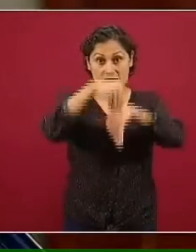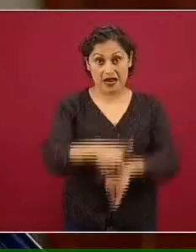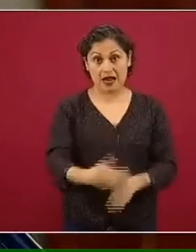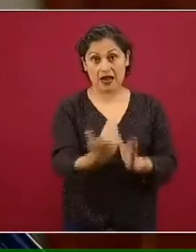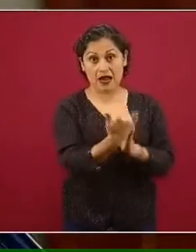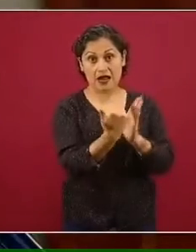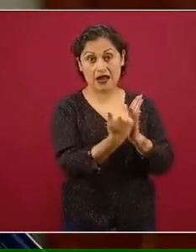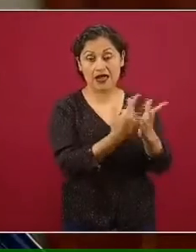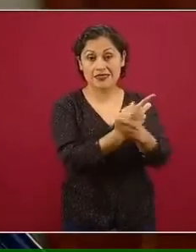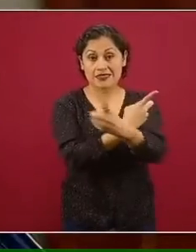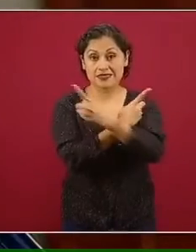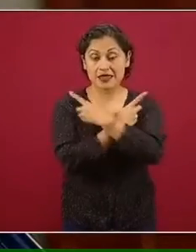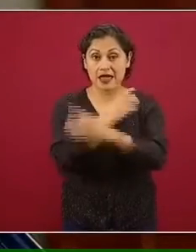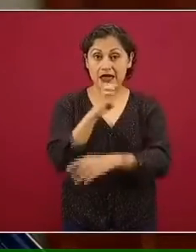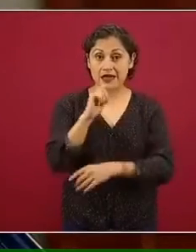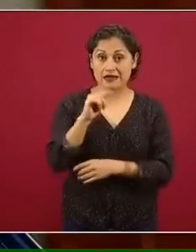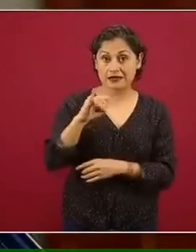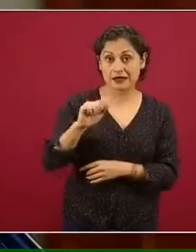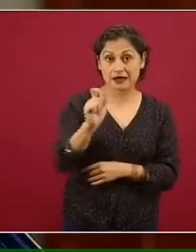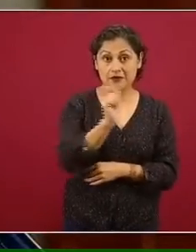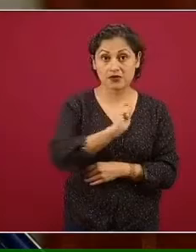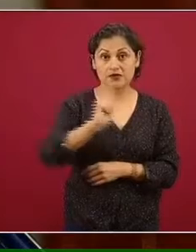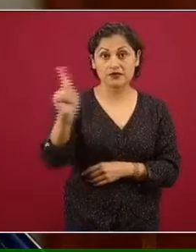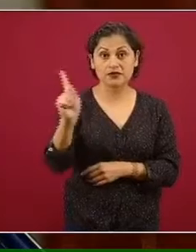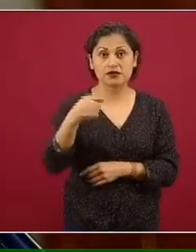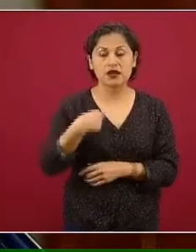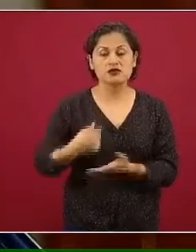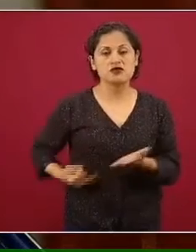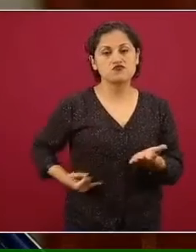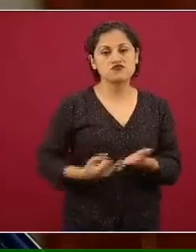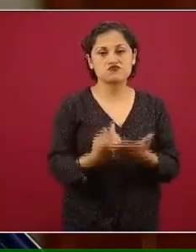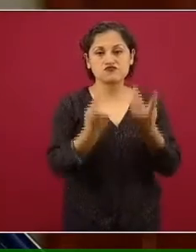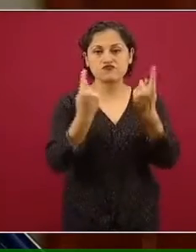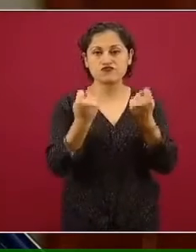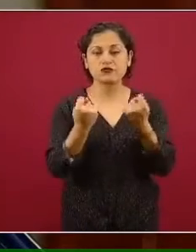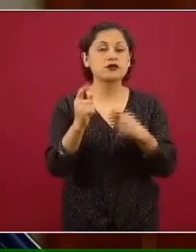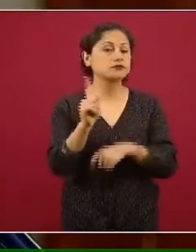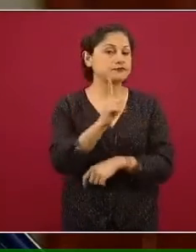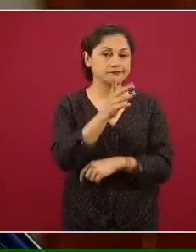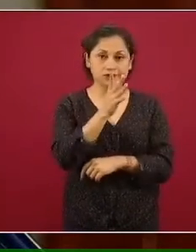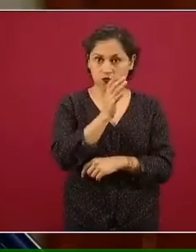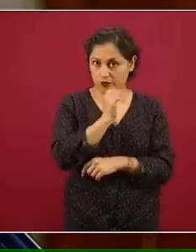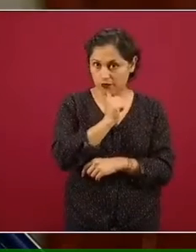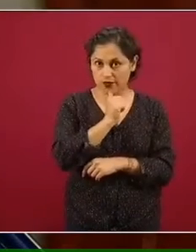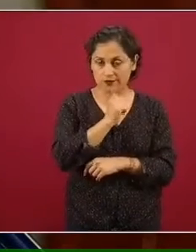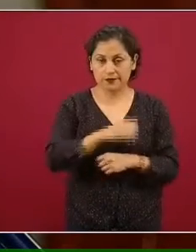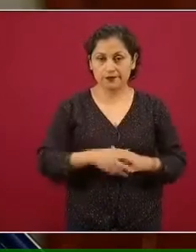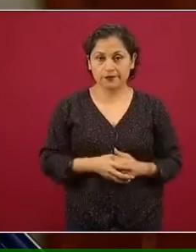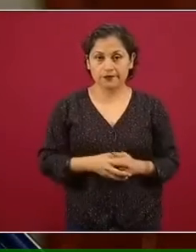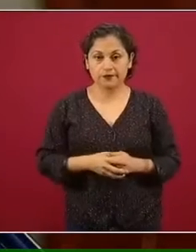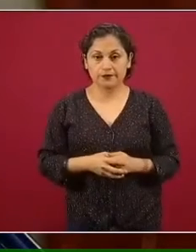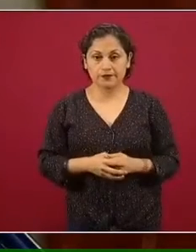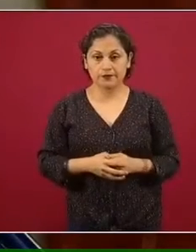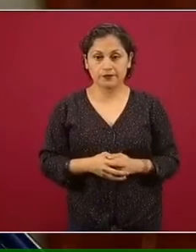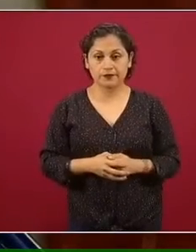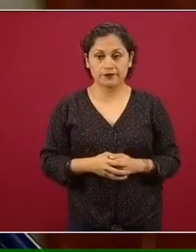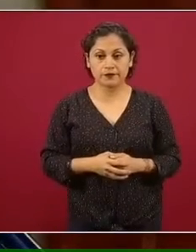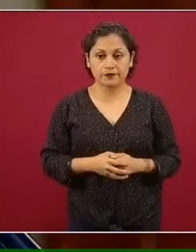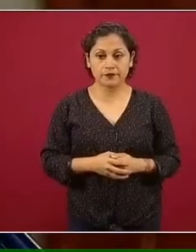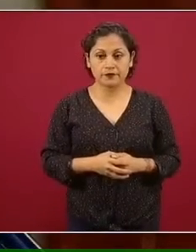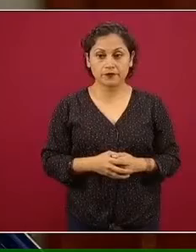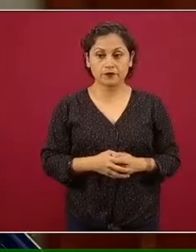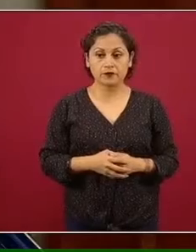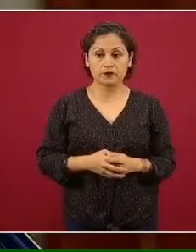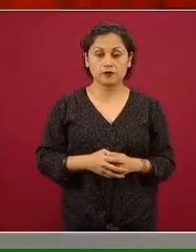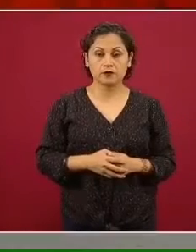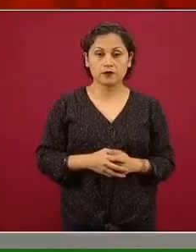poder nosotros utilizar esa intervención o ese tratamiento. La siguiente, por favor. Otra cosa que es